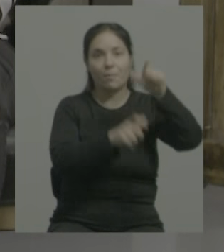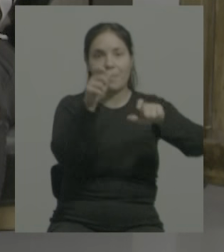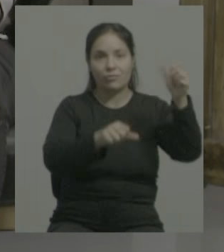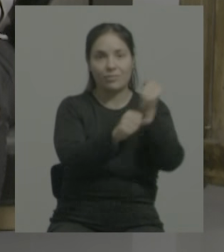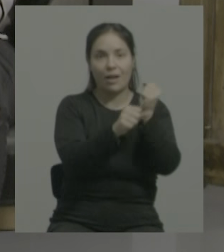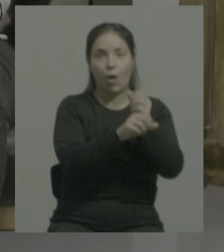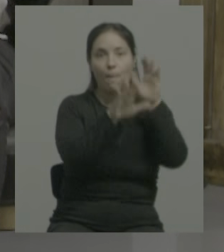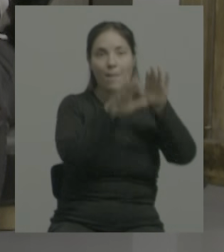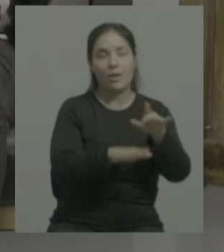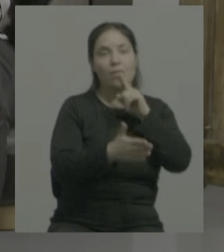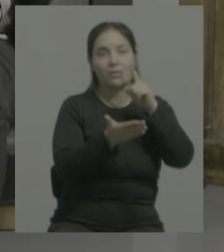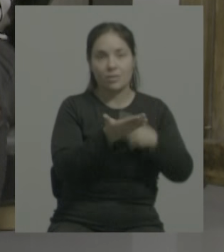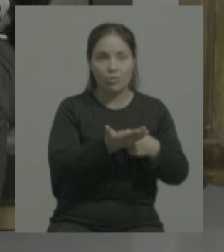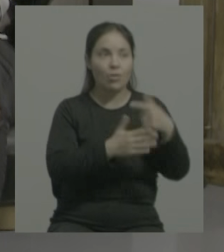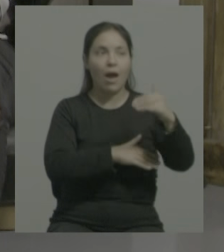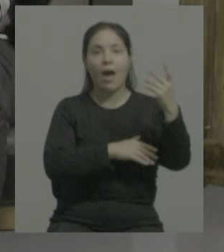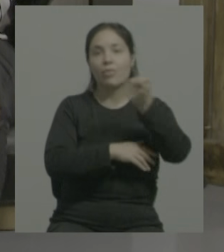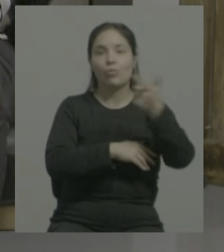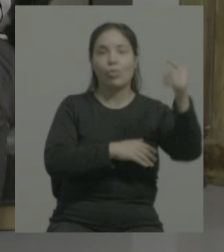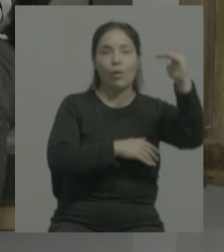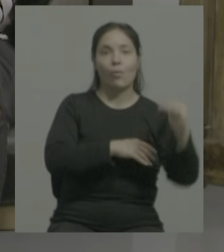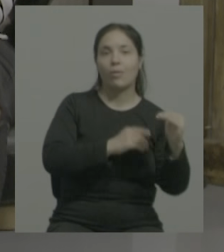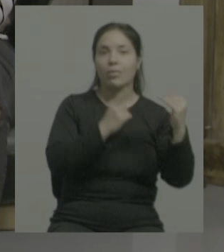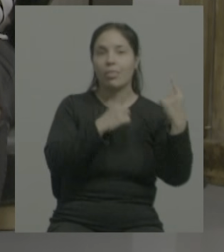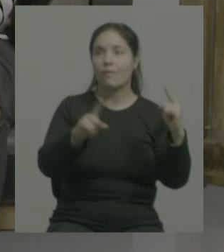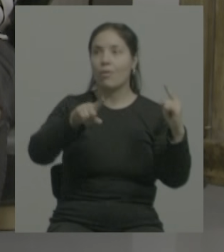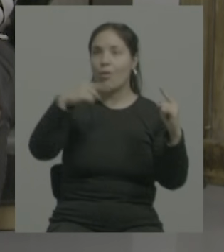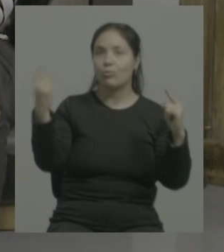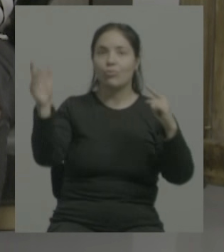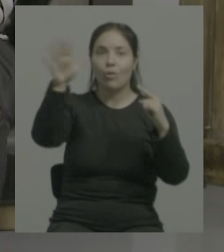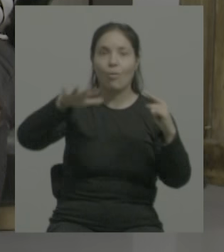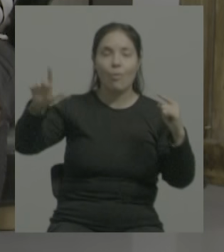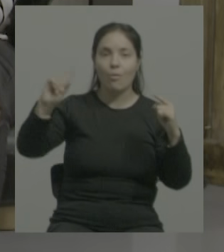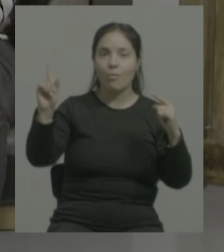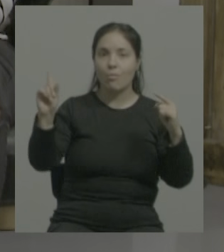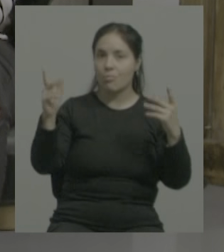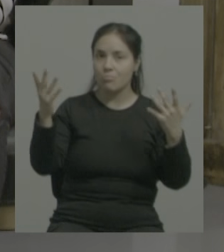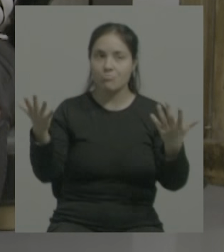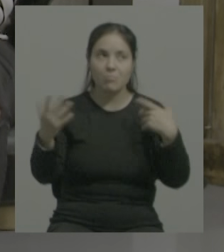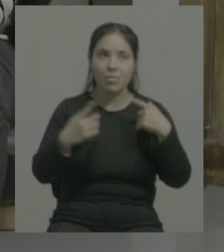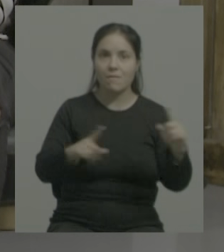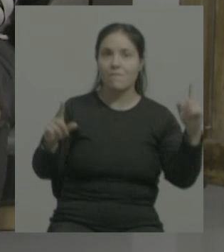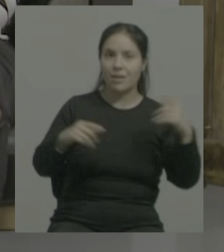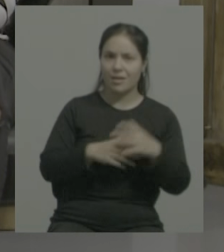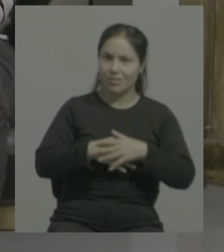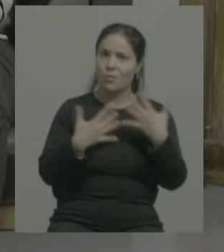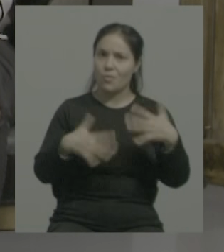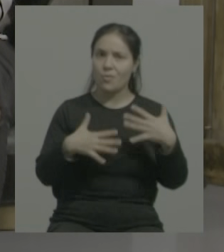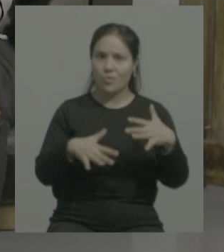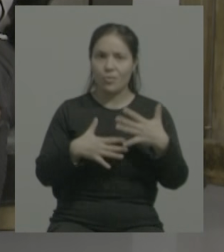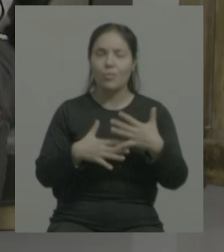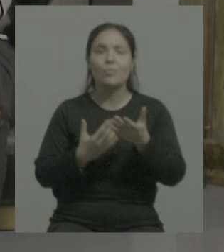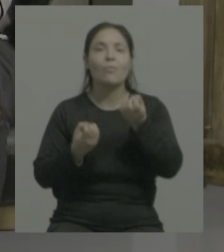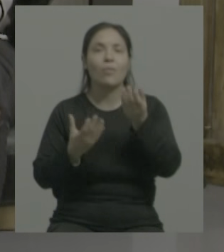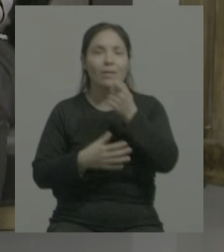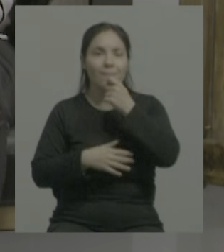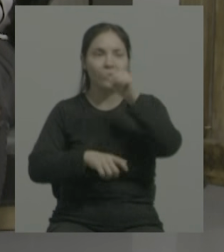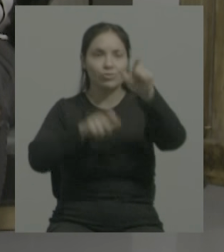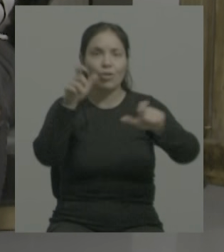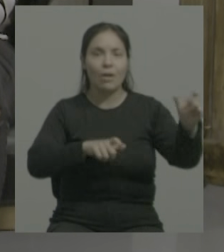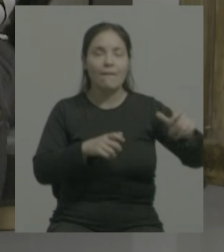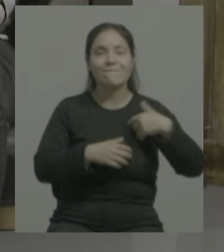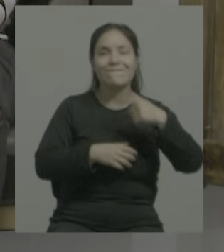paro. Y eso hoy la verdad que es un condicionante muy fuerte para que muchas compañeras o compañeros adhieran a las medidas de fuerza.